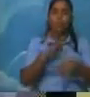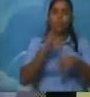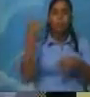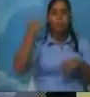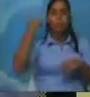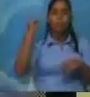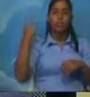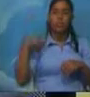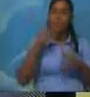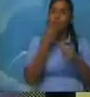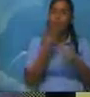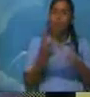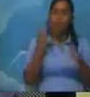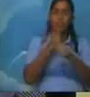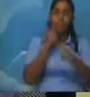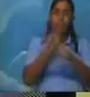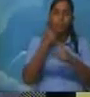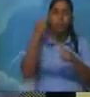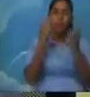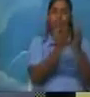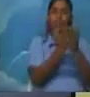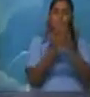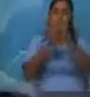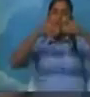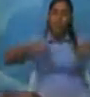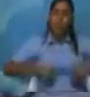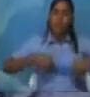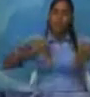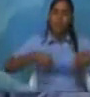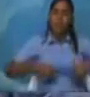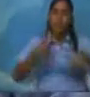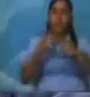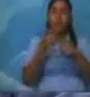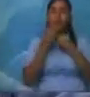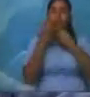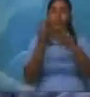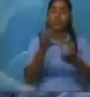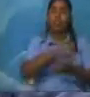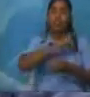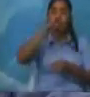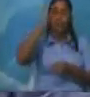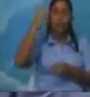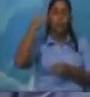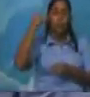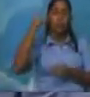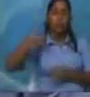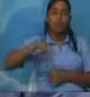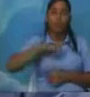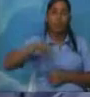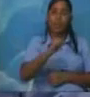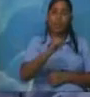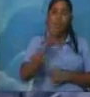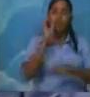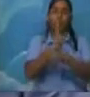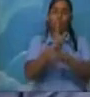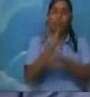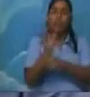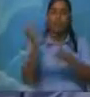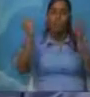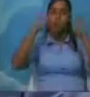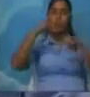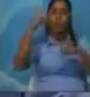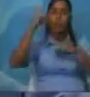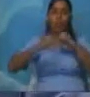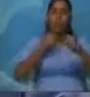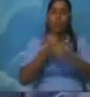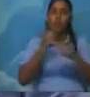tener un buen trabajo por estudiar y esforzarse pero el consejo de Dios para nosotros es cuidaré por obra